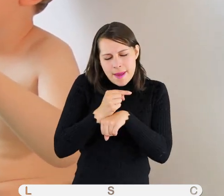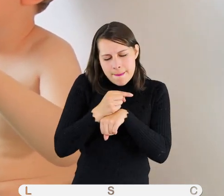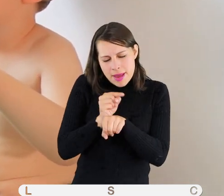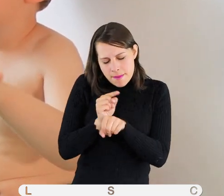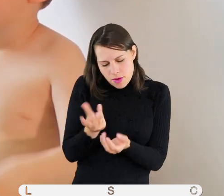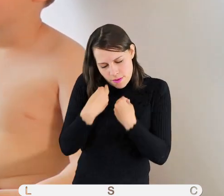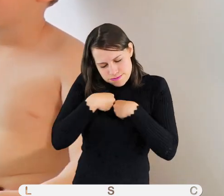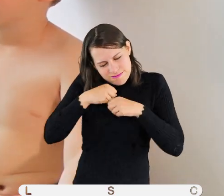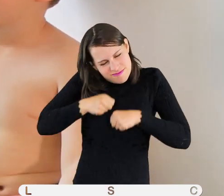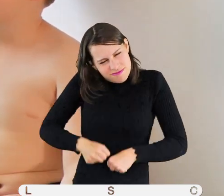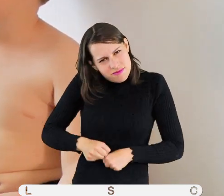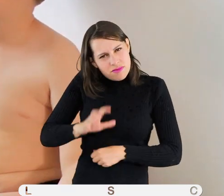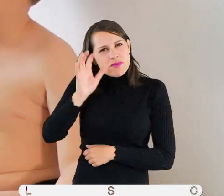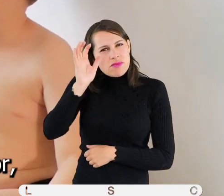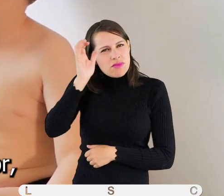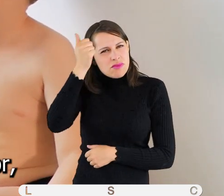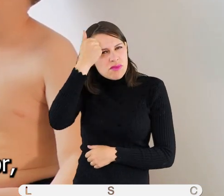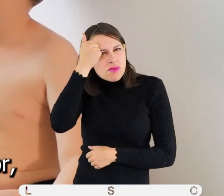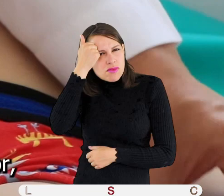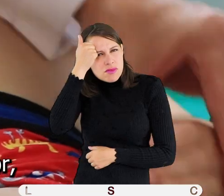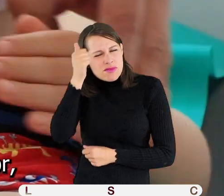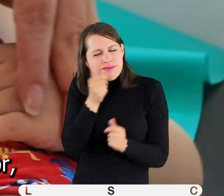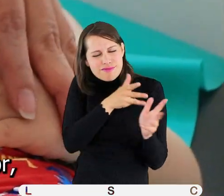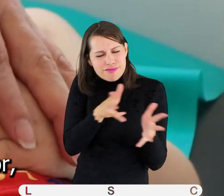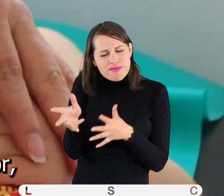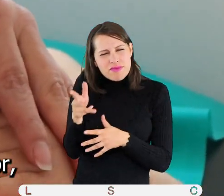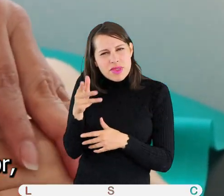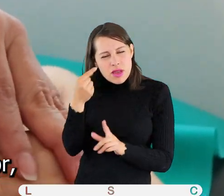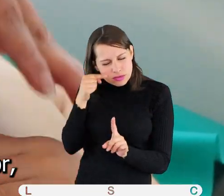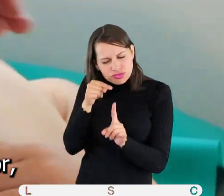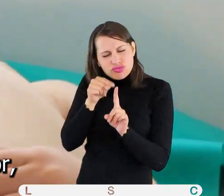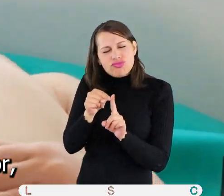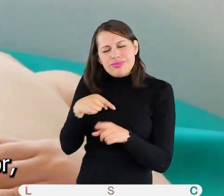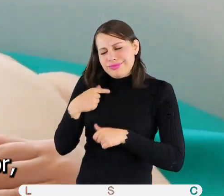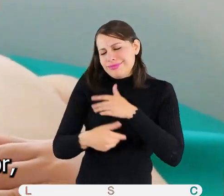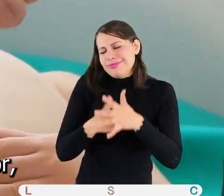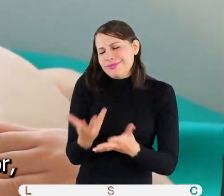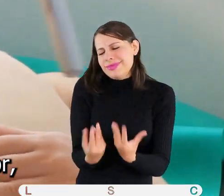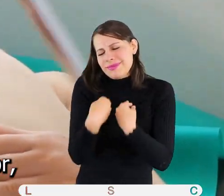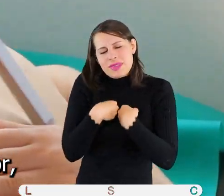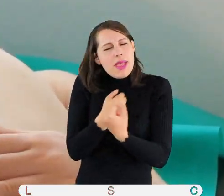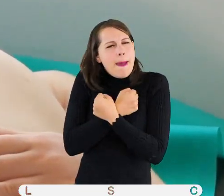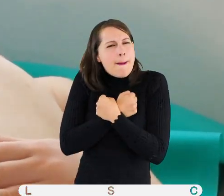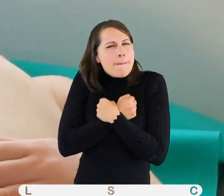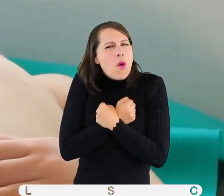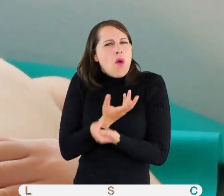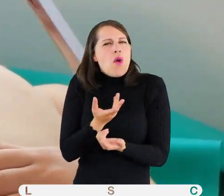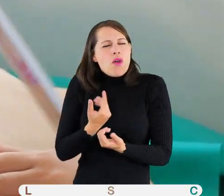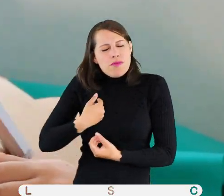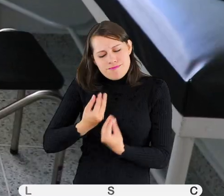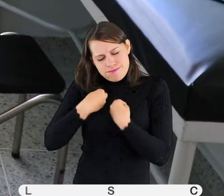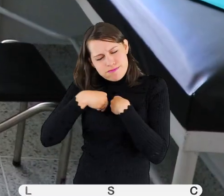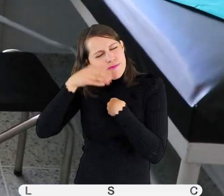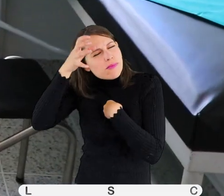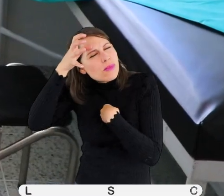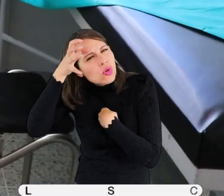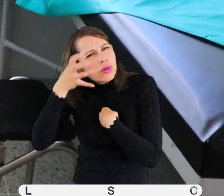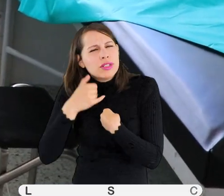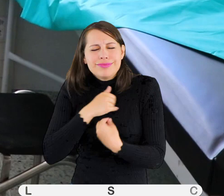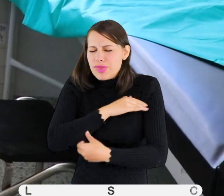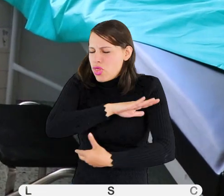minuto somos educadores. Esta misión la desarrollamos con mucho amor, con todo